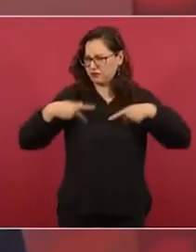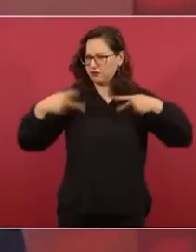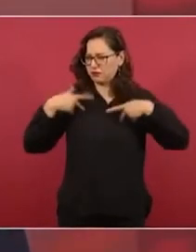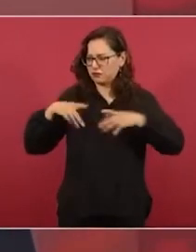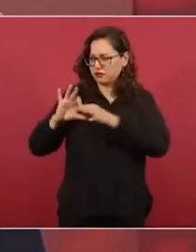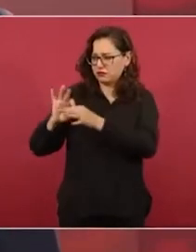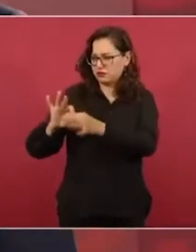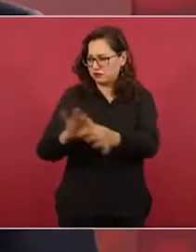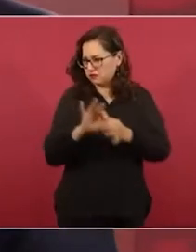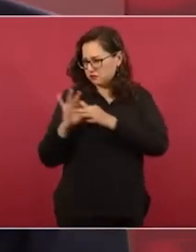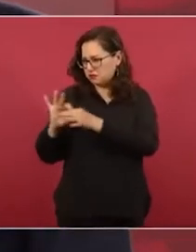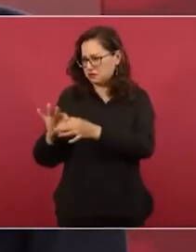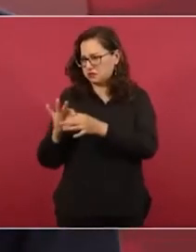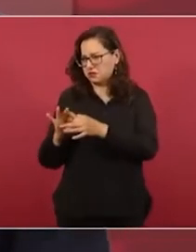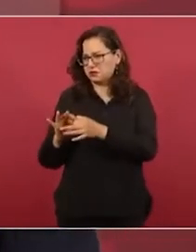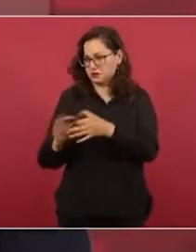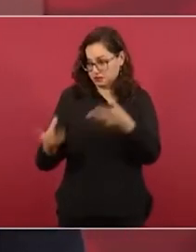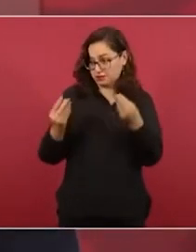Mucho,